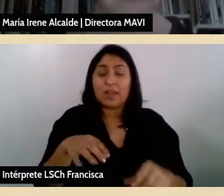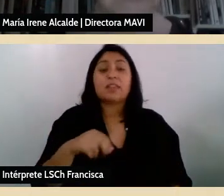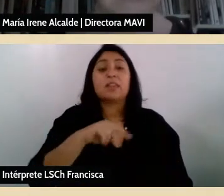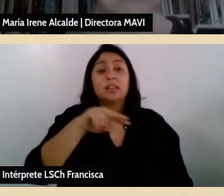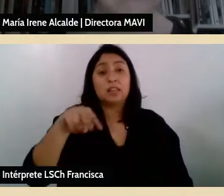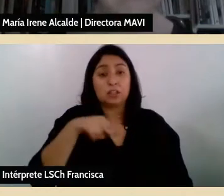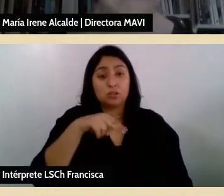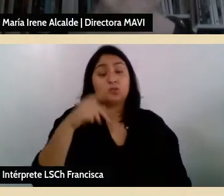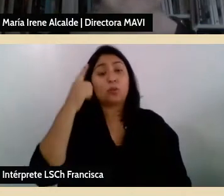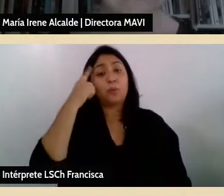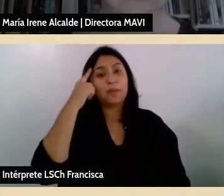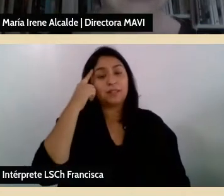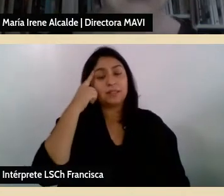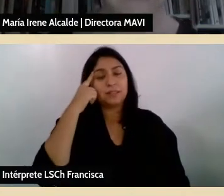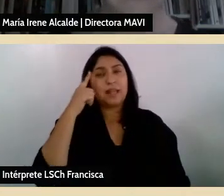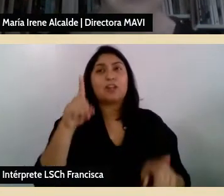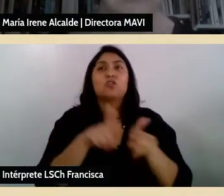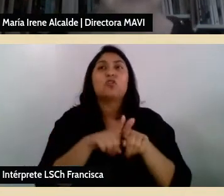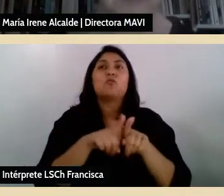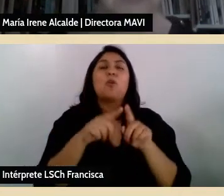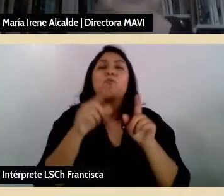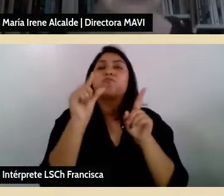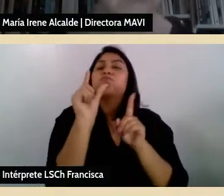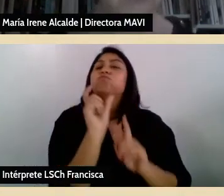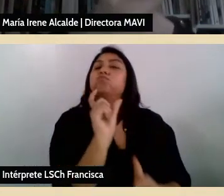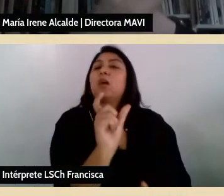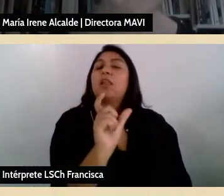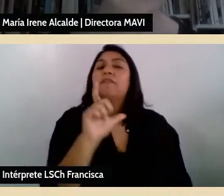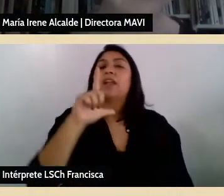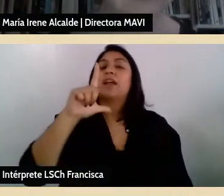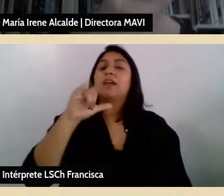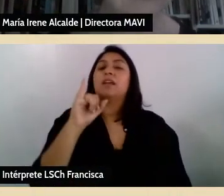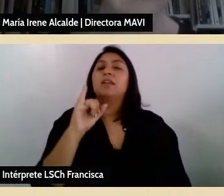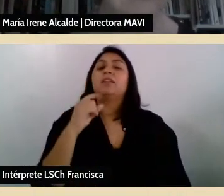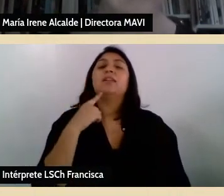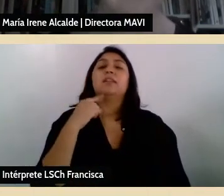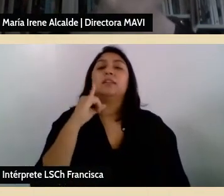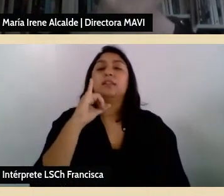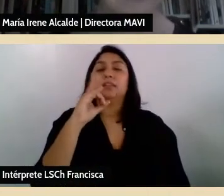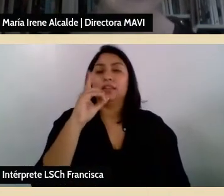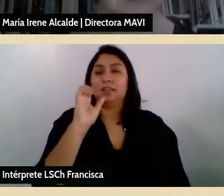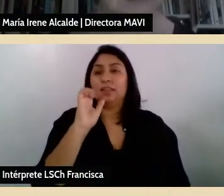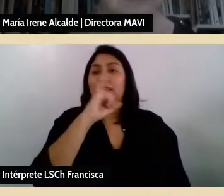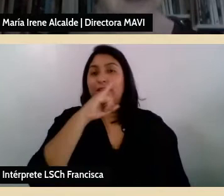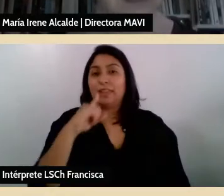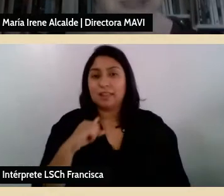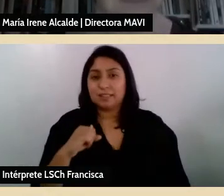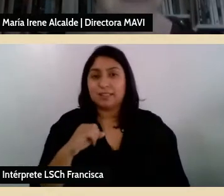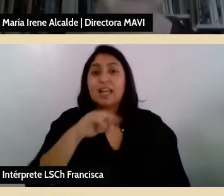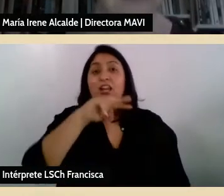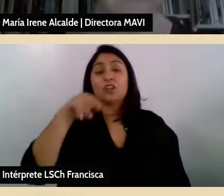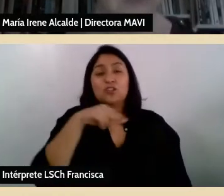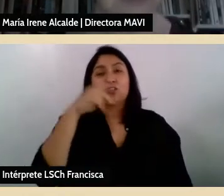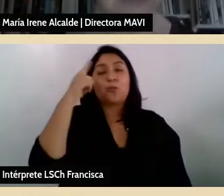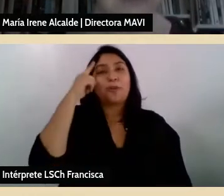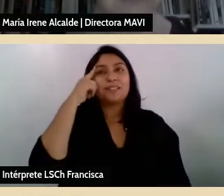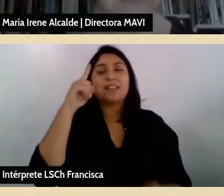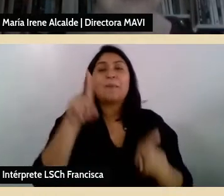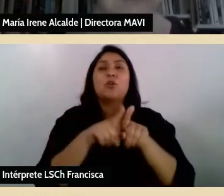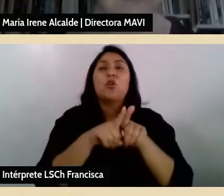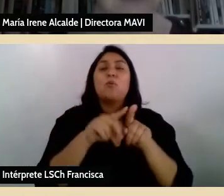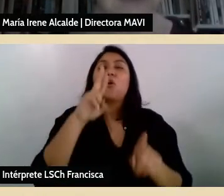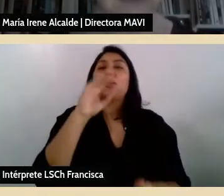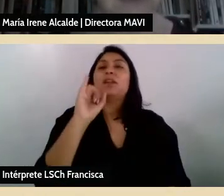así como tú dijiste, liquidez, nosotros la podemos considerar como rizomática, ¿ya? Realmente fue